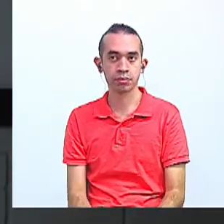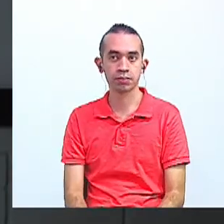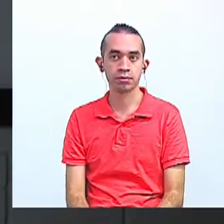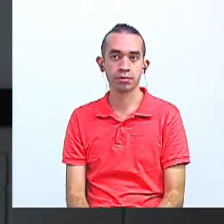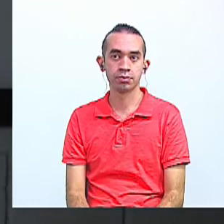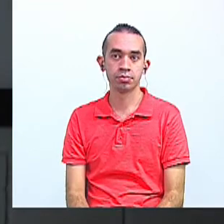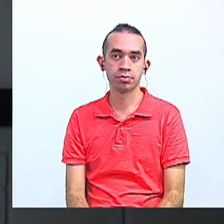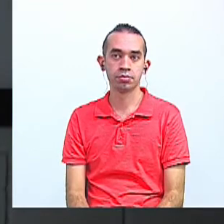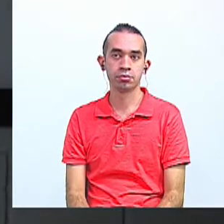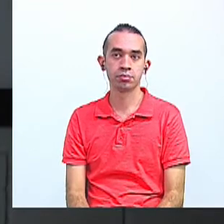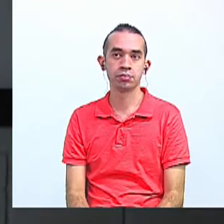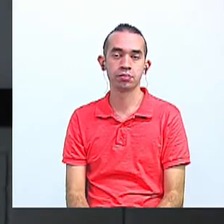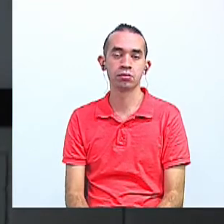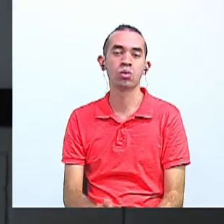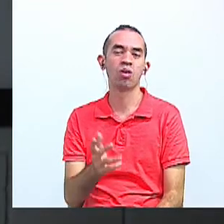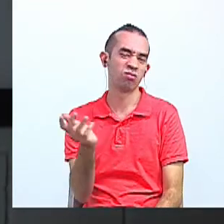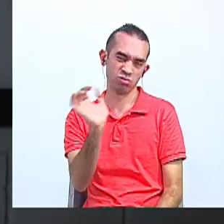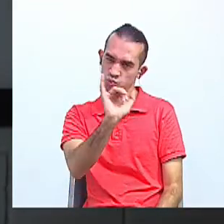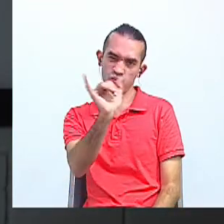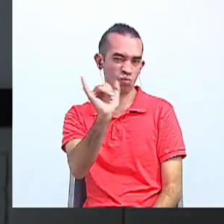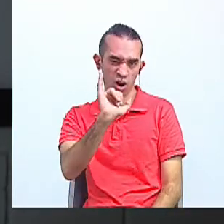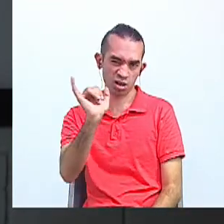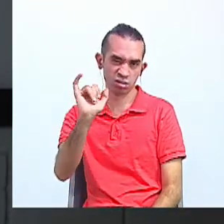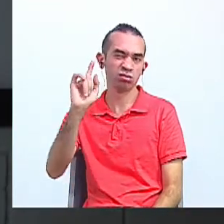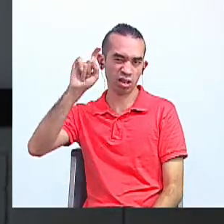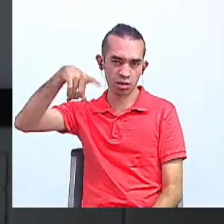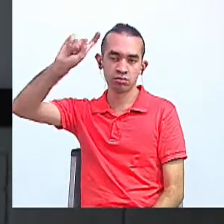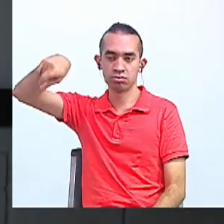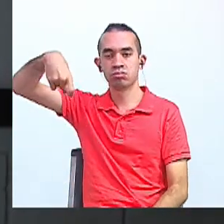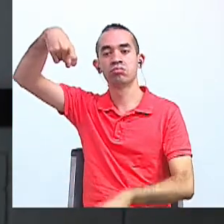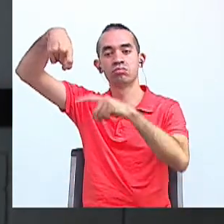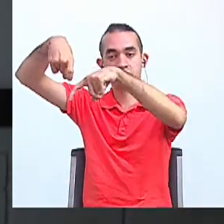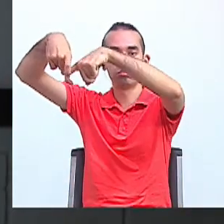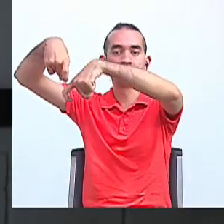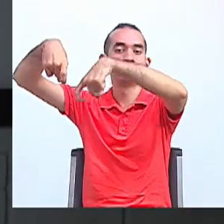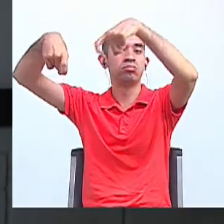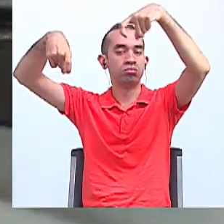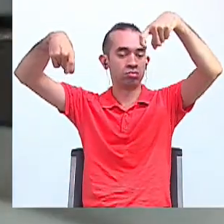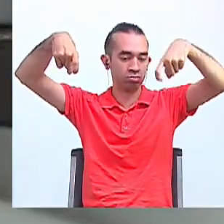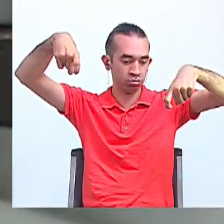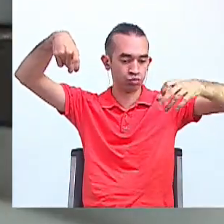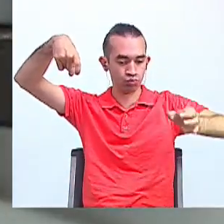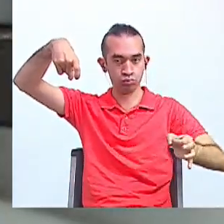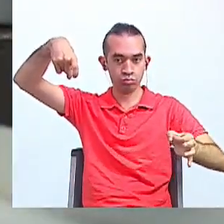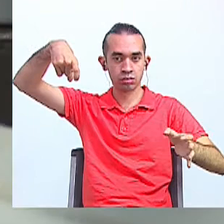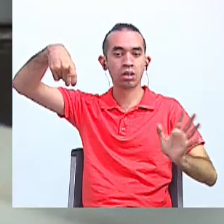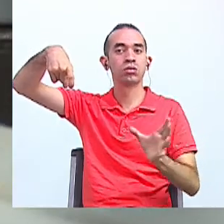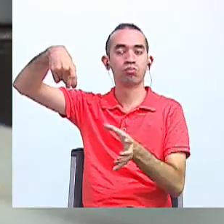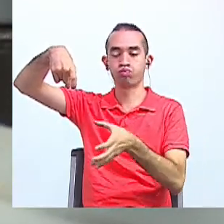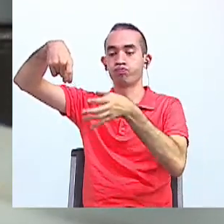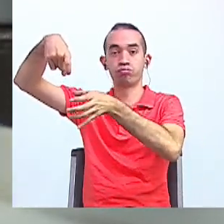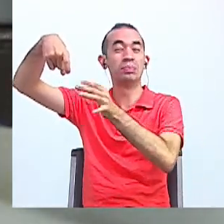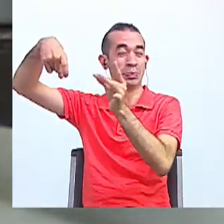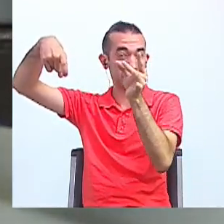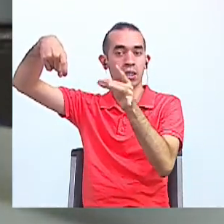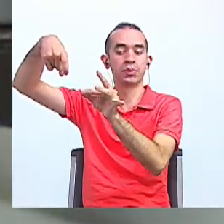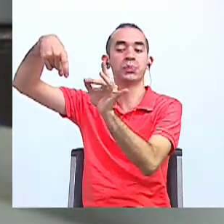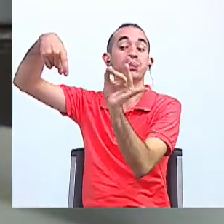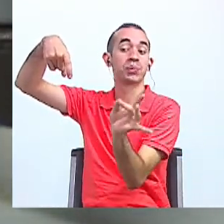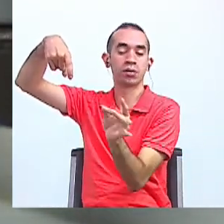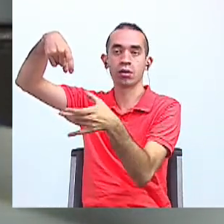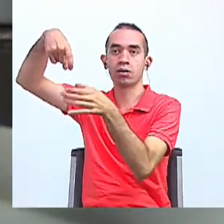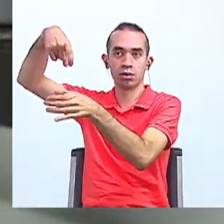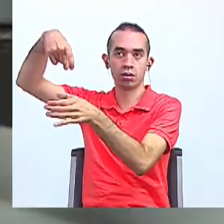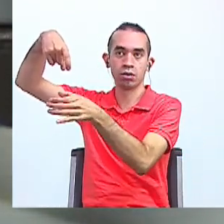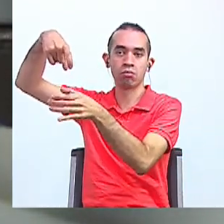Para ello, nuevamente retiramos el cilindro, ponemos el desbordador de fluidos y la probeta